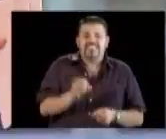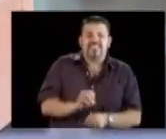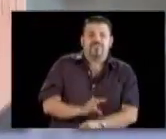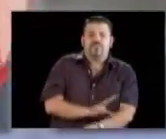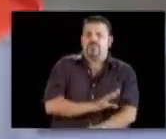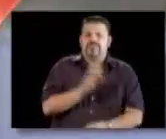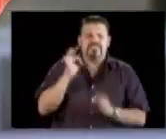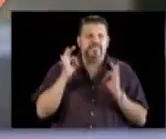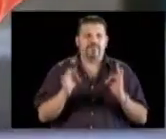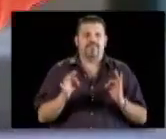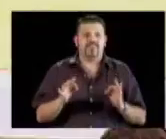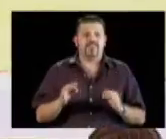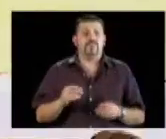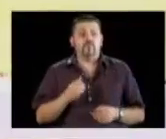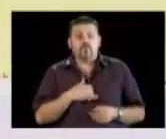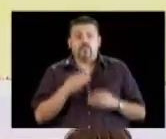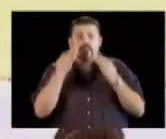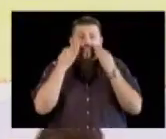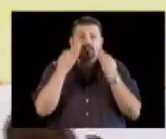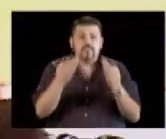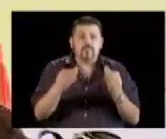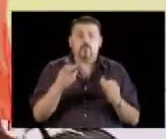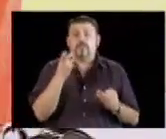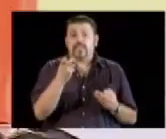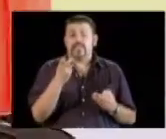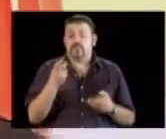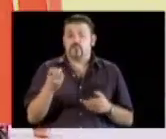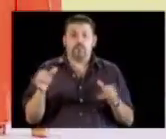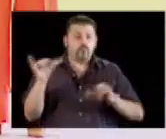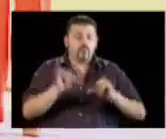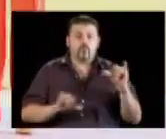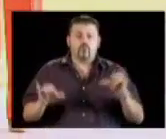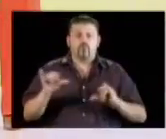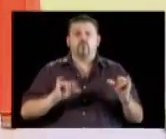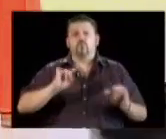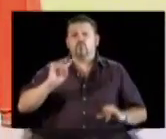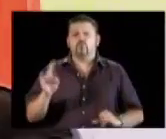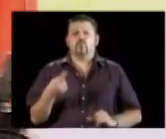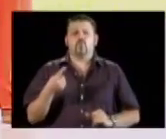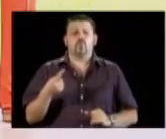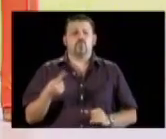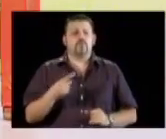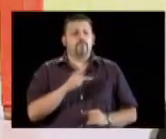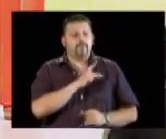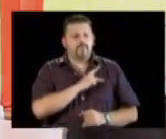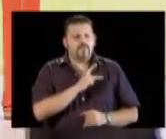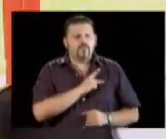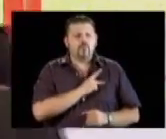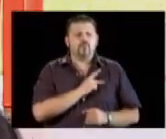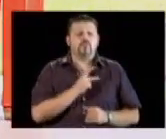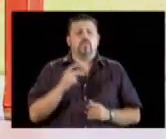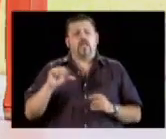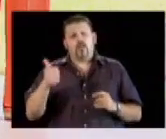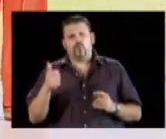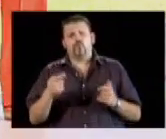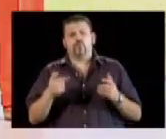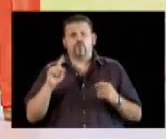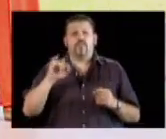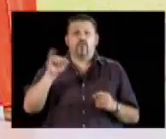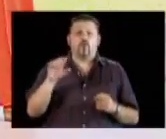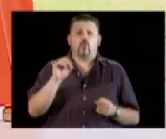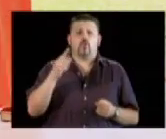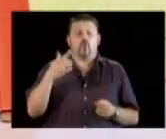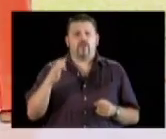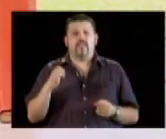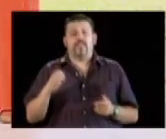que es padrísimo. Los únicos testimonios que hay sobre estos productos son míos, algunos de Jorge y de alguna gente